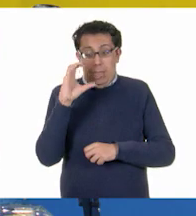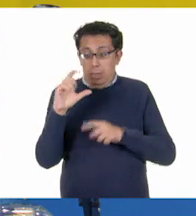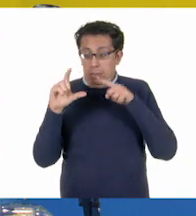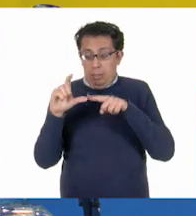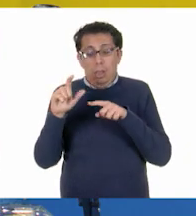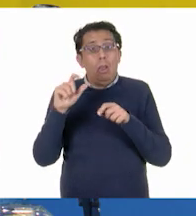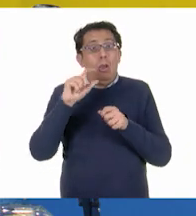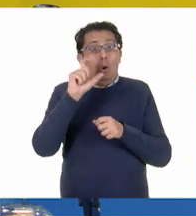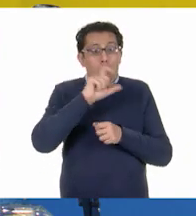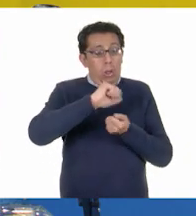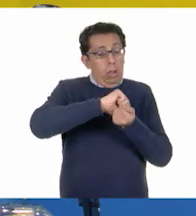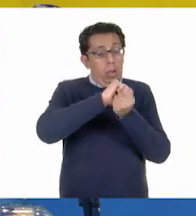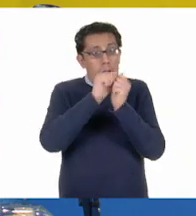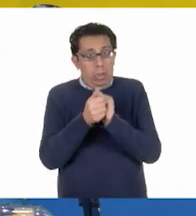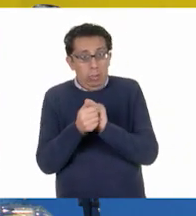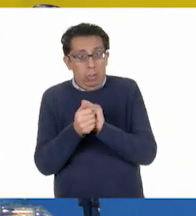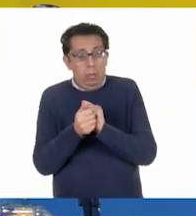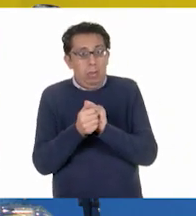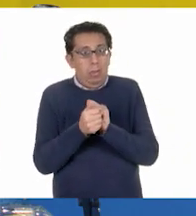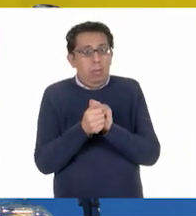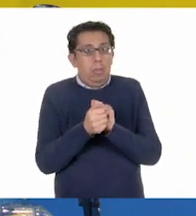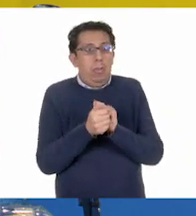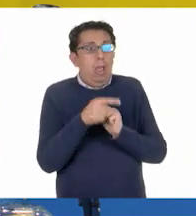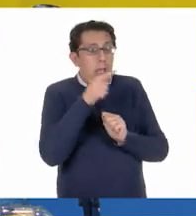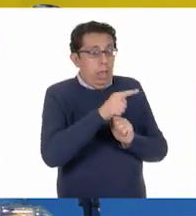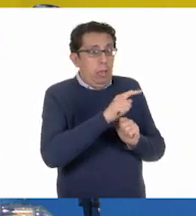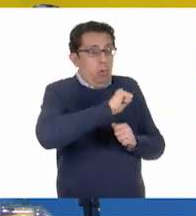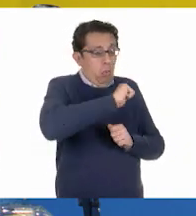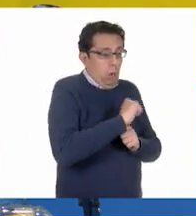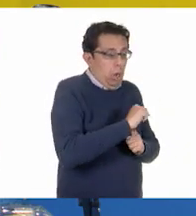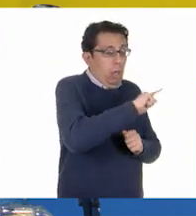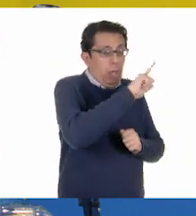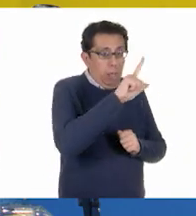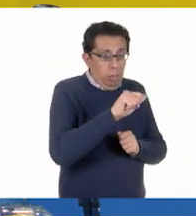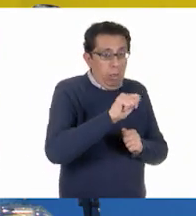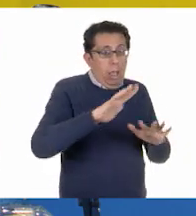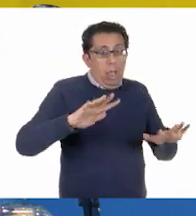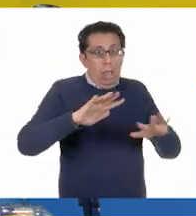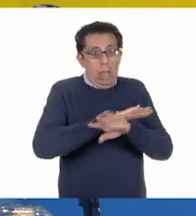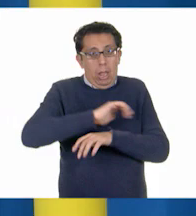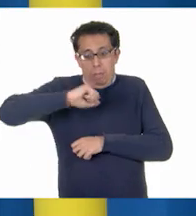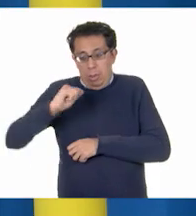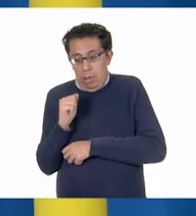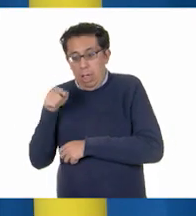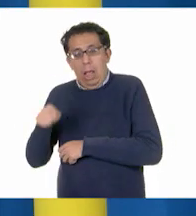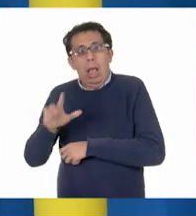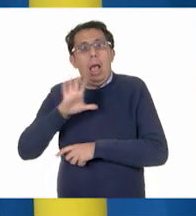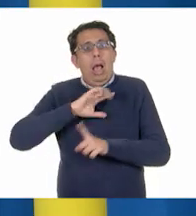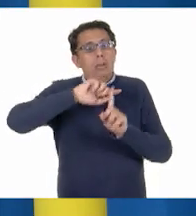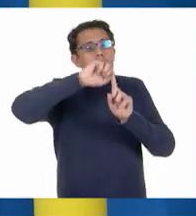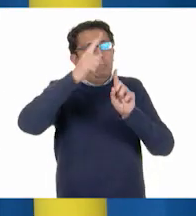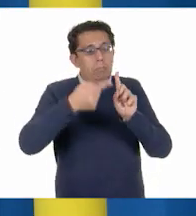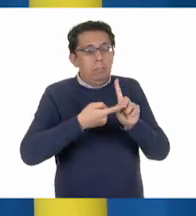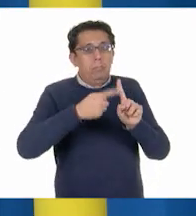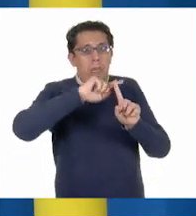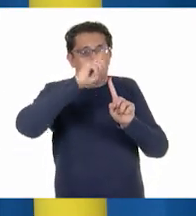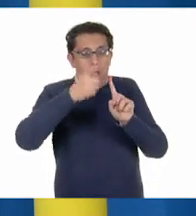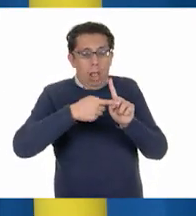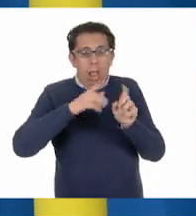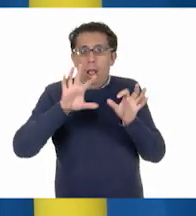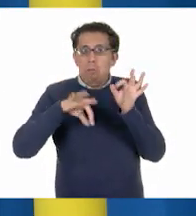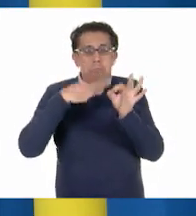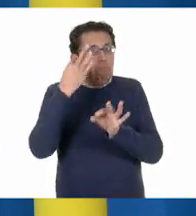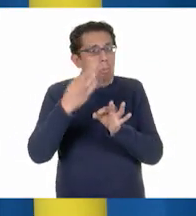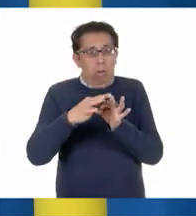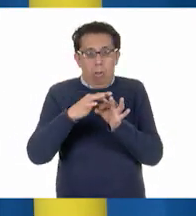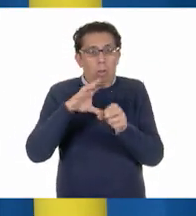forma a otra, de una reserva a la otra, completa el ciclo de carbono. Muy bien. Y que en